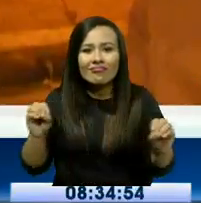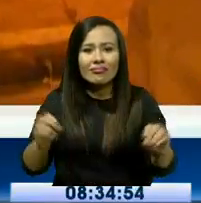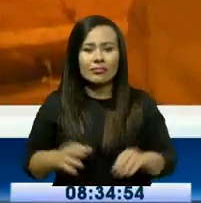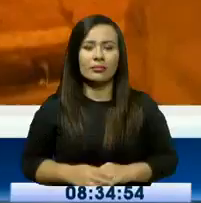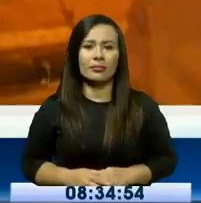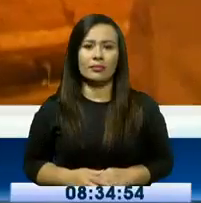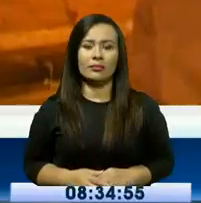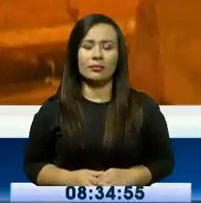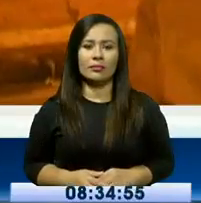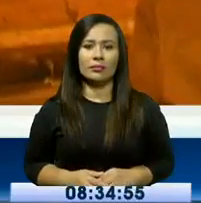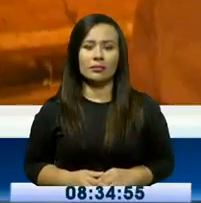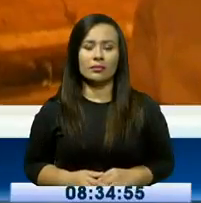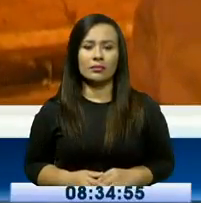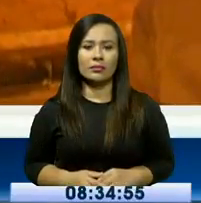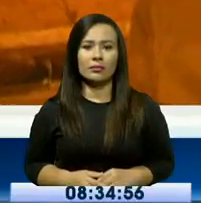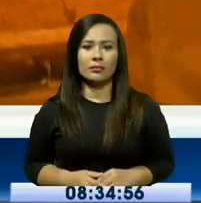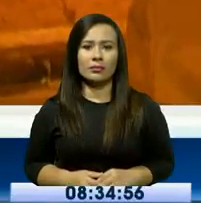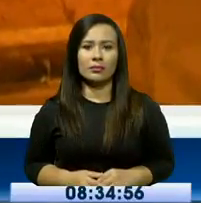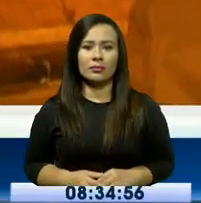a ninguna...